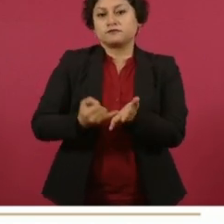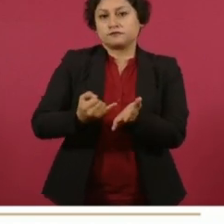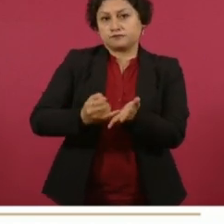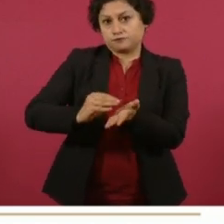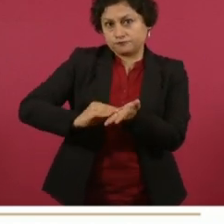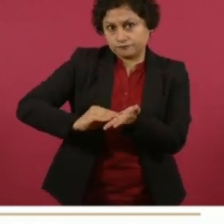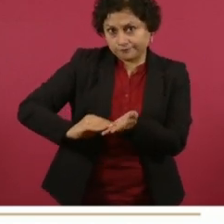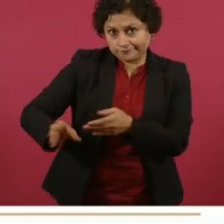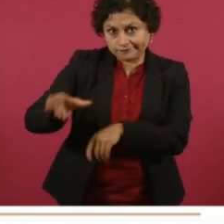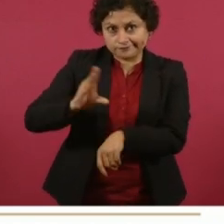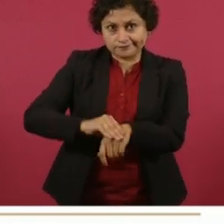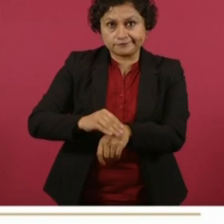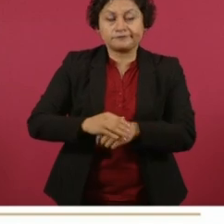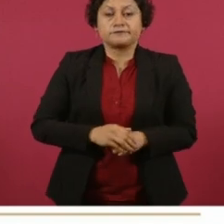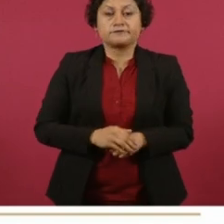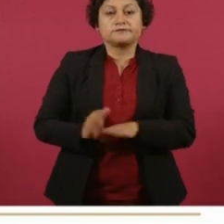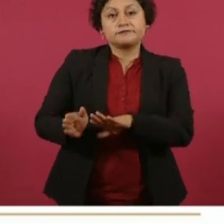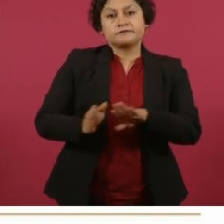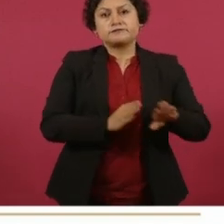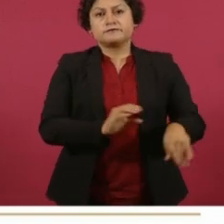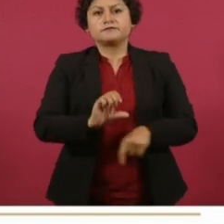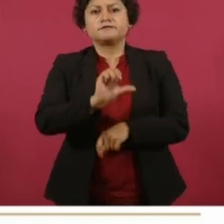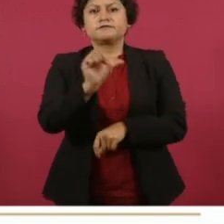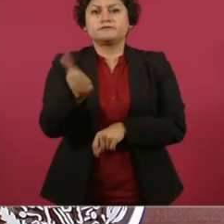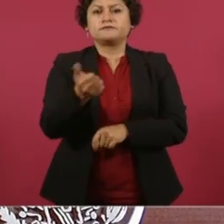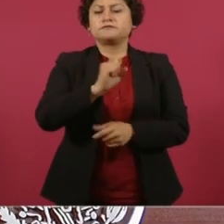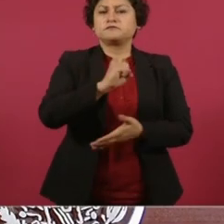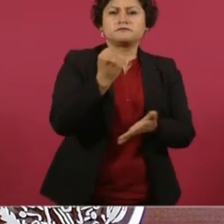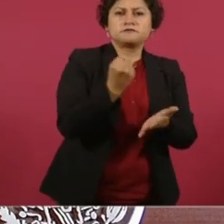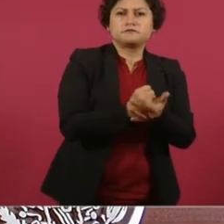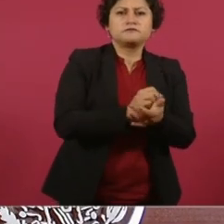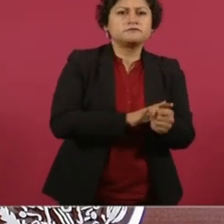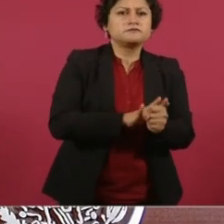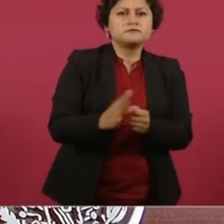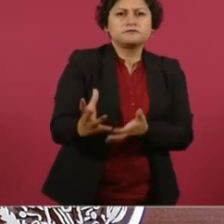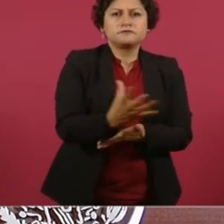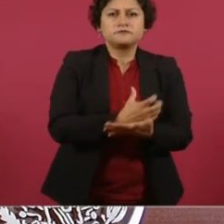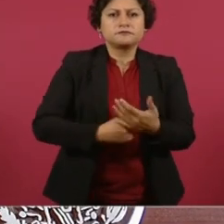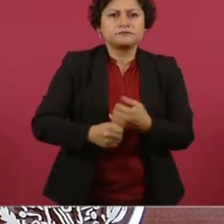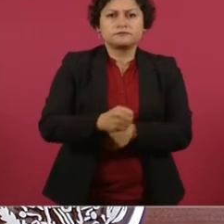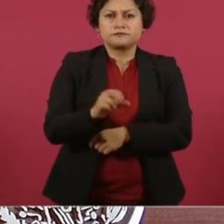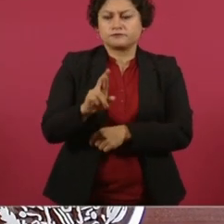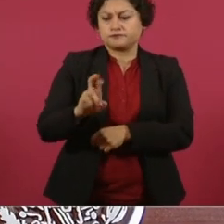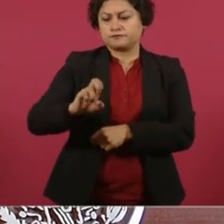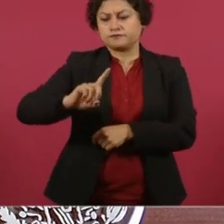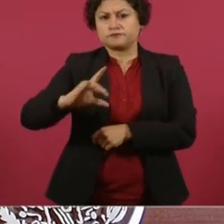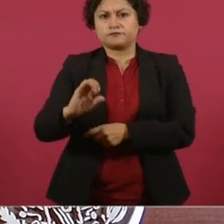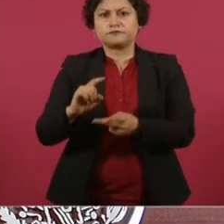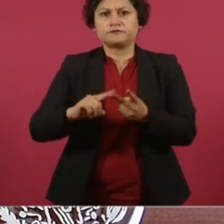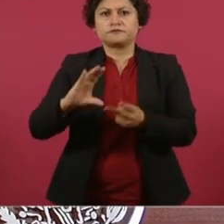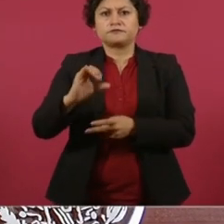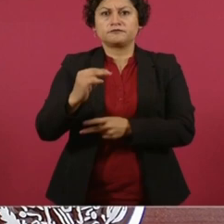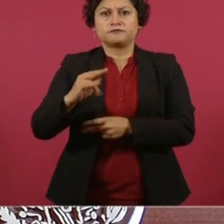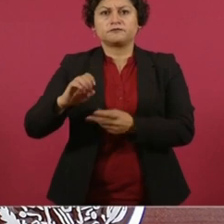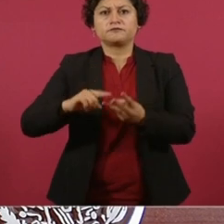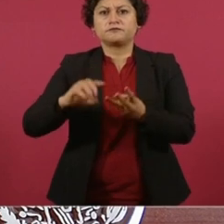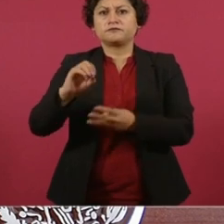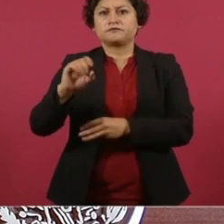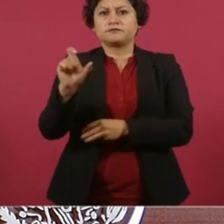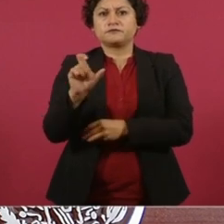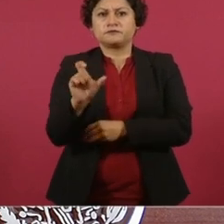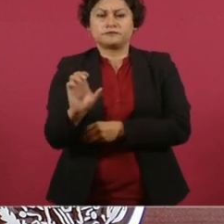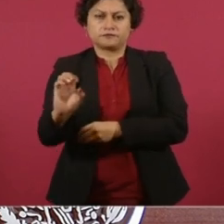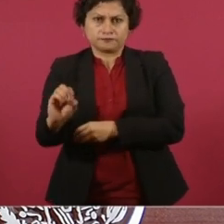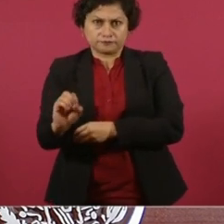¿Y cuáles son aquellas marcas con mayor o menor ganancia a nivel nacional? Tenemos a Redco, Chevron y Oxogas en la parte superior con